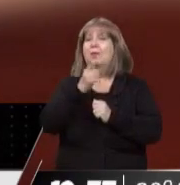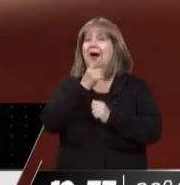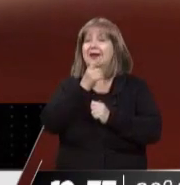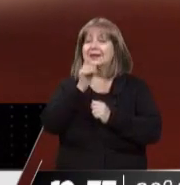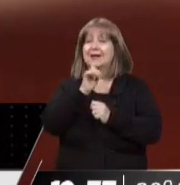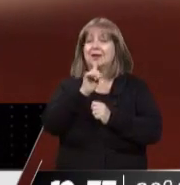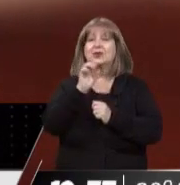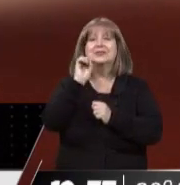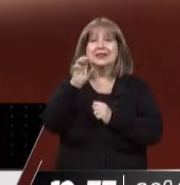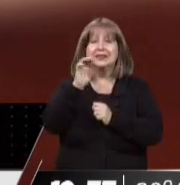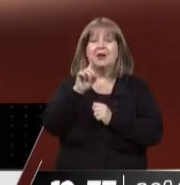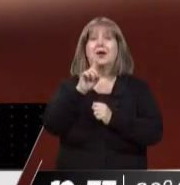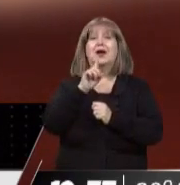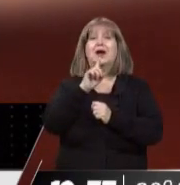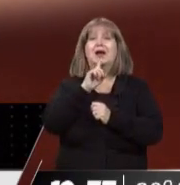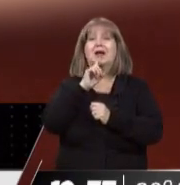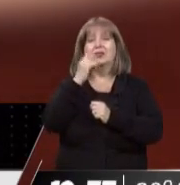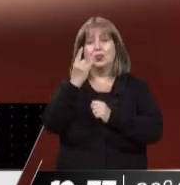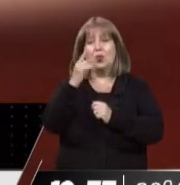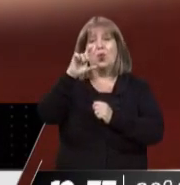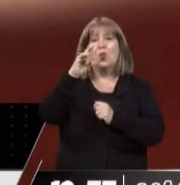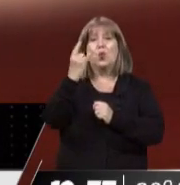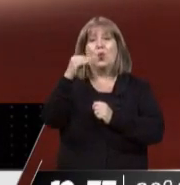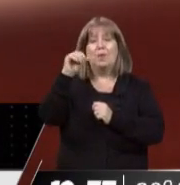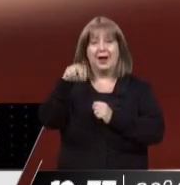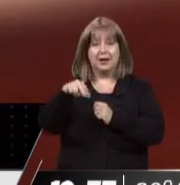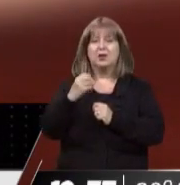un turrón, se llama Tucumán. ¿Cómo se llama?